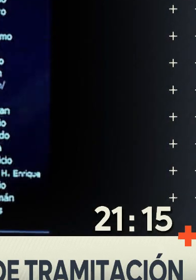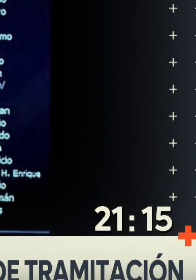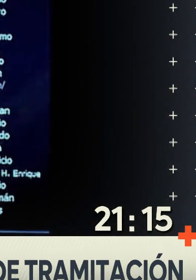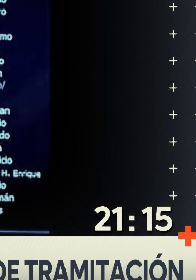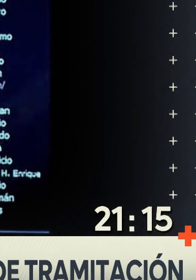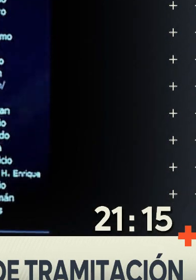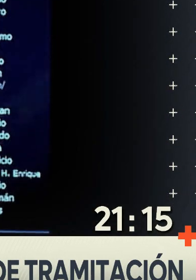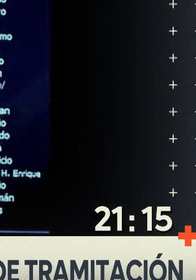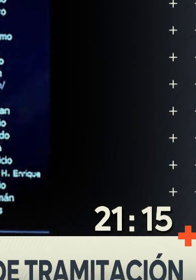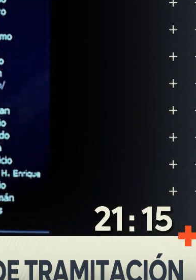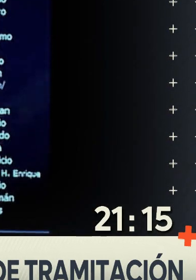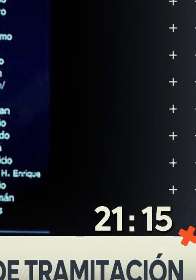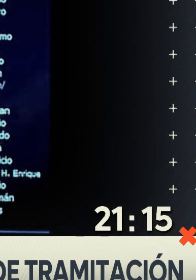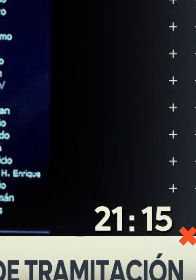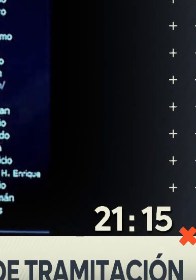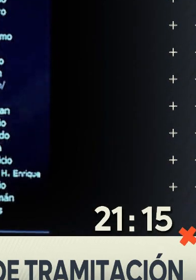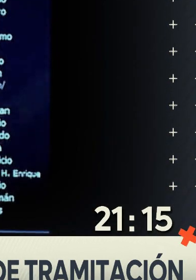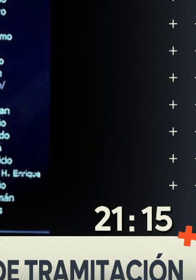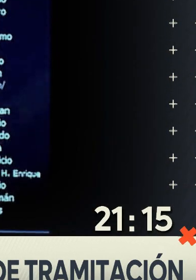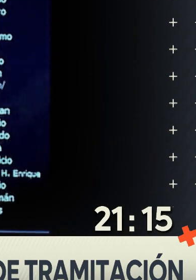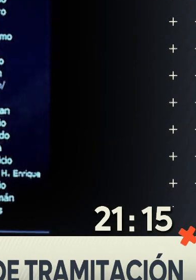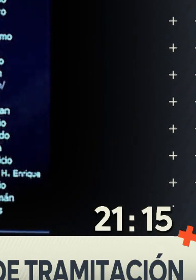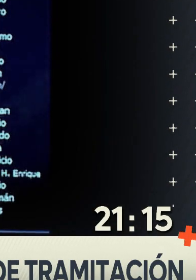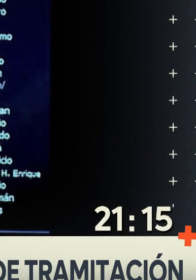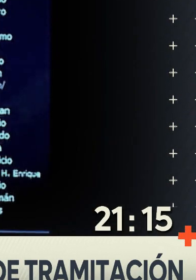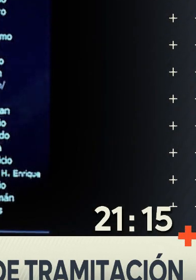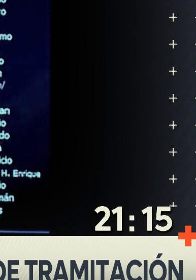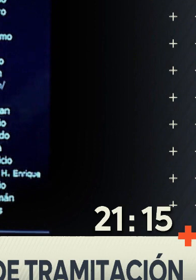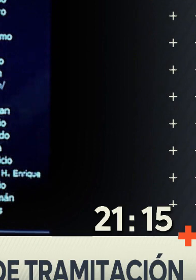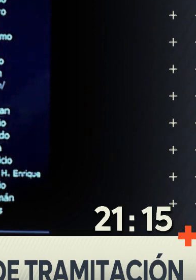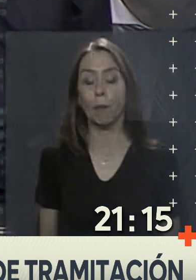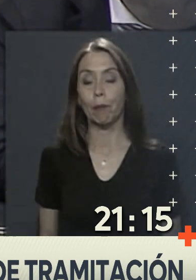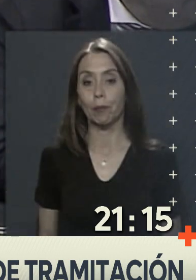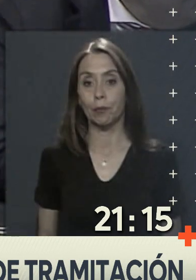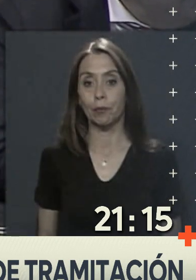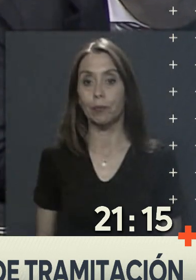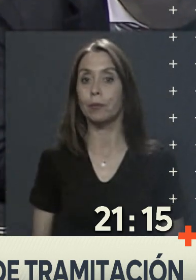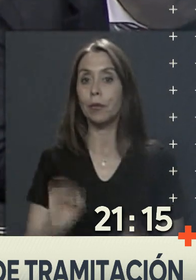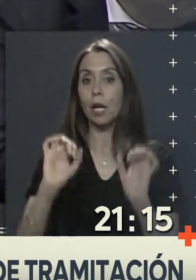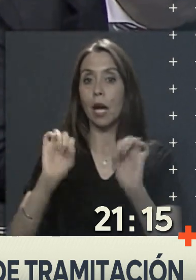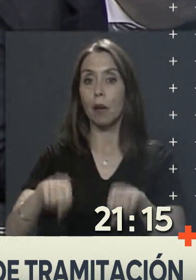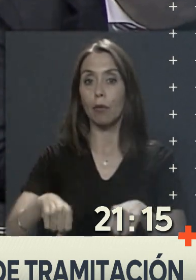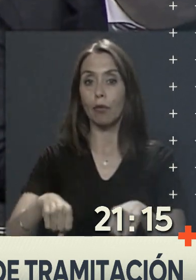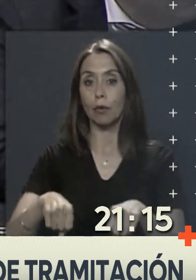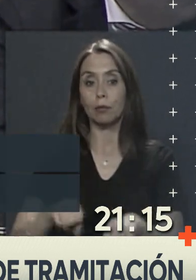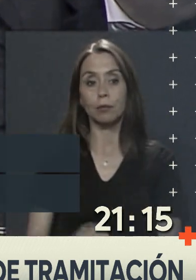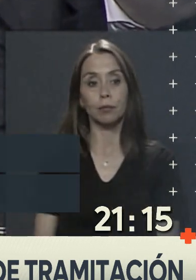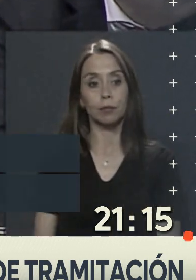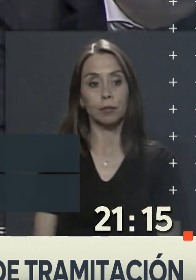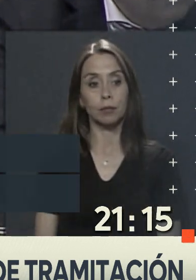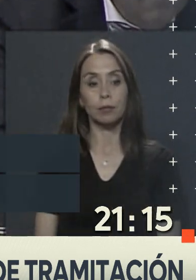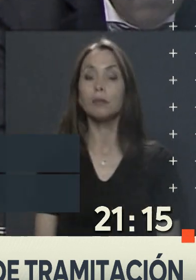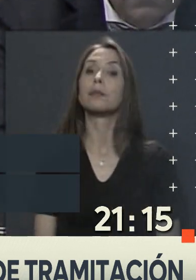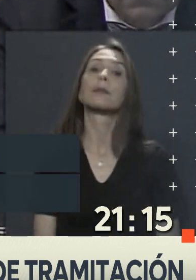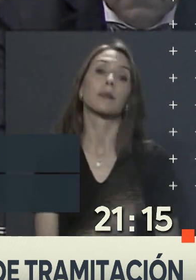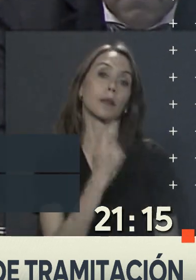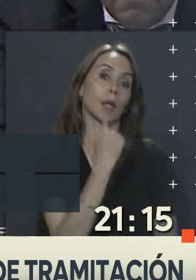afirmativa, 84 votos, 1 en contra, 5 abstenciones. Aprobado.